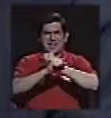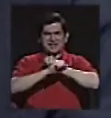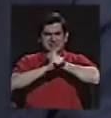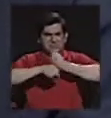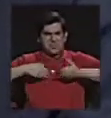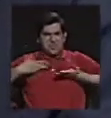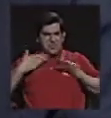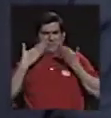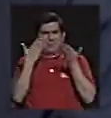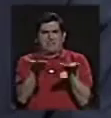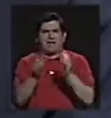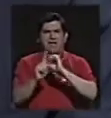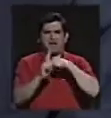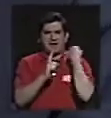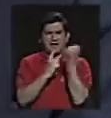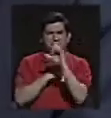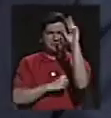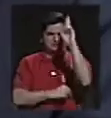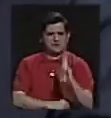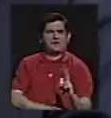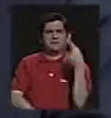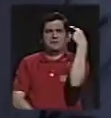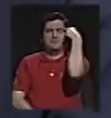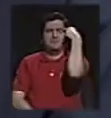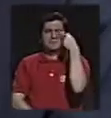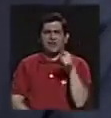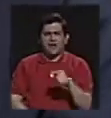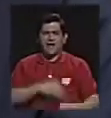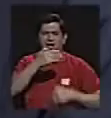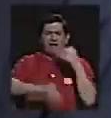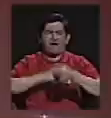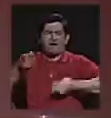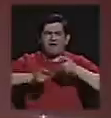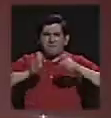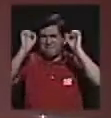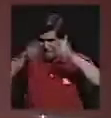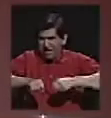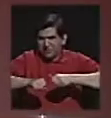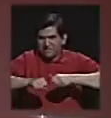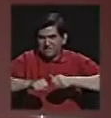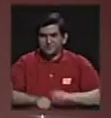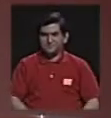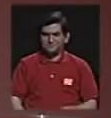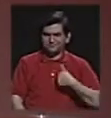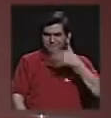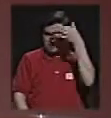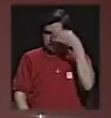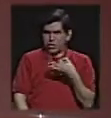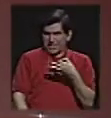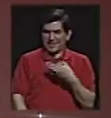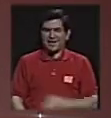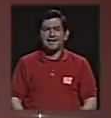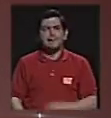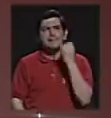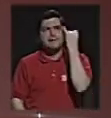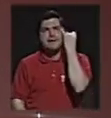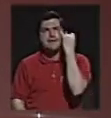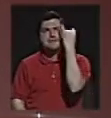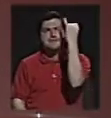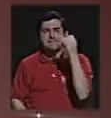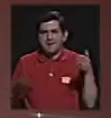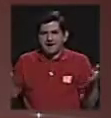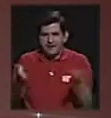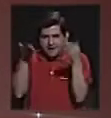garantizarle a la sociedad costarricense gobernabilidad. Yo creo que la idea de